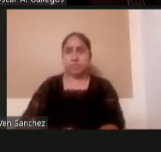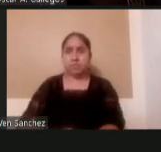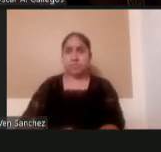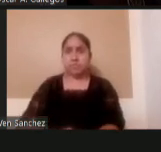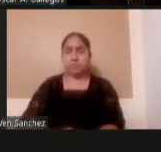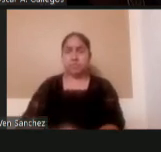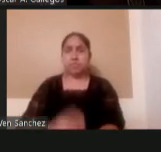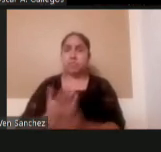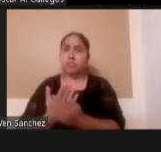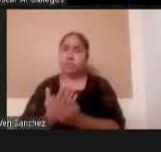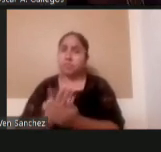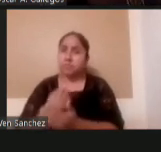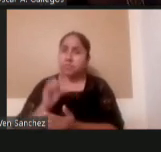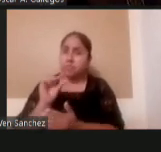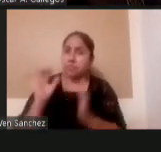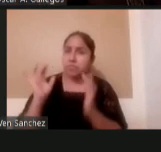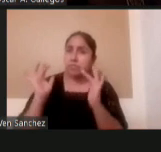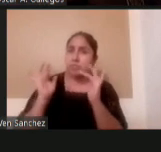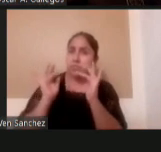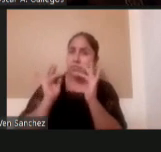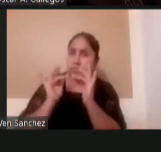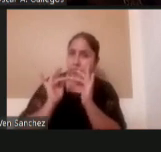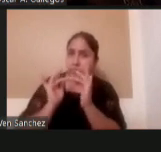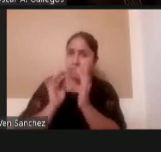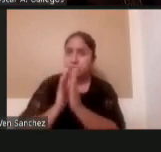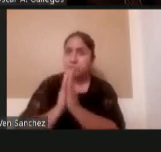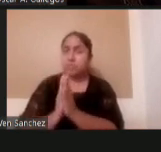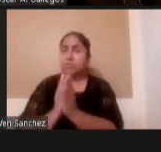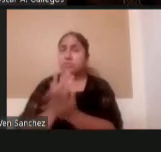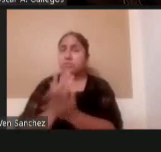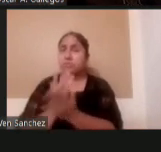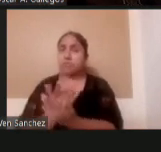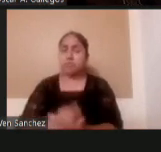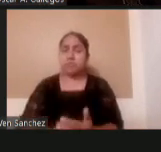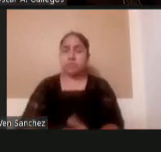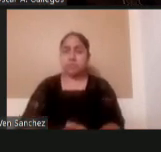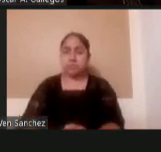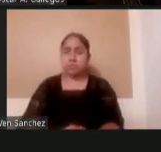Esperaremos unos segundos para que esto suceda.